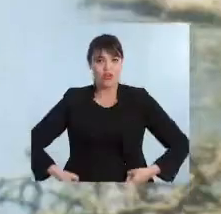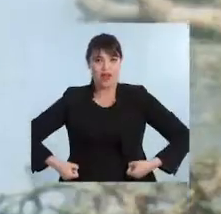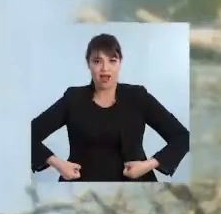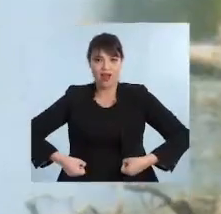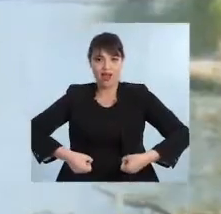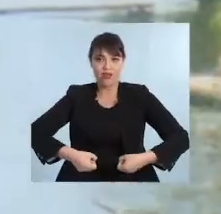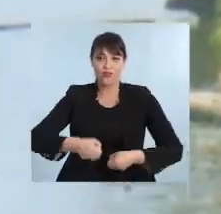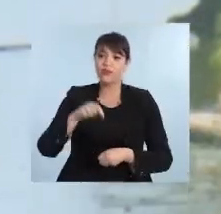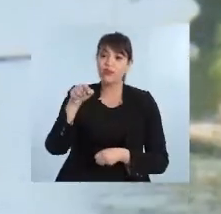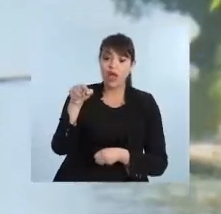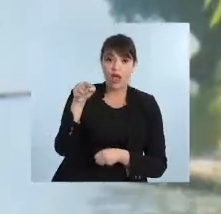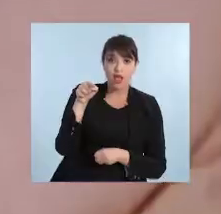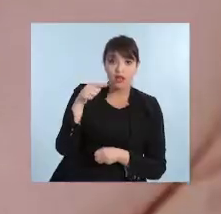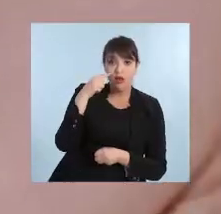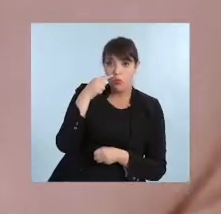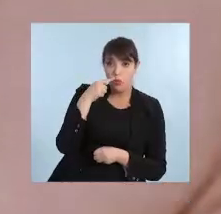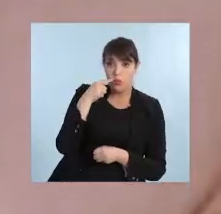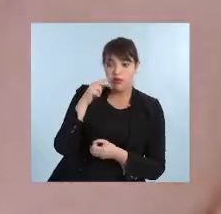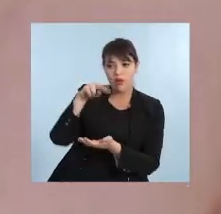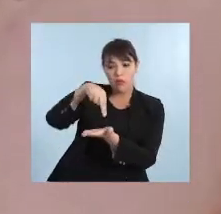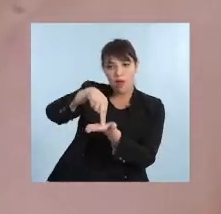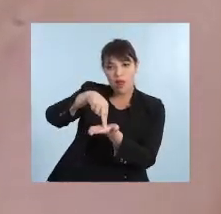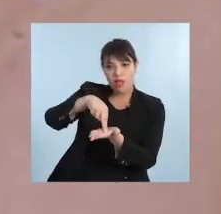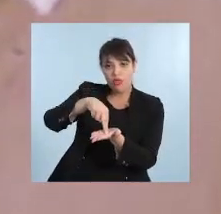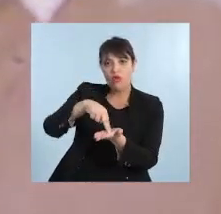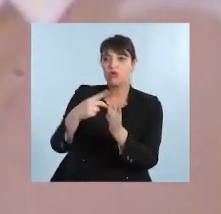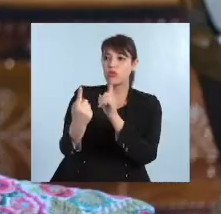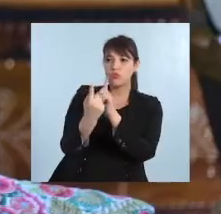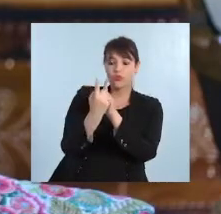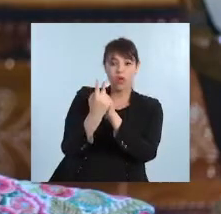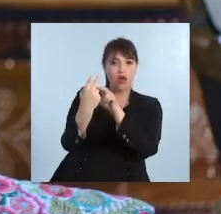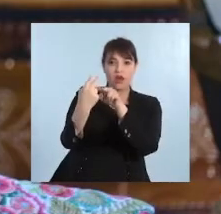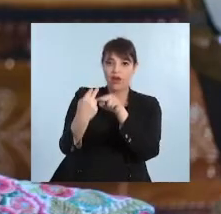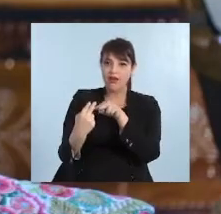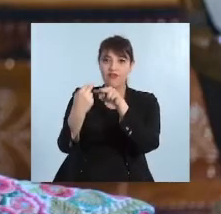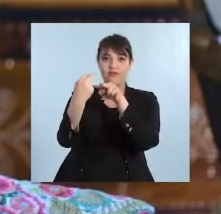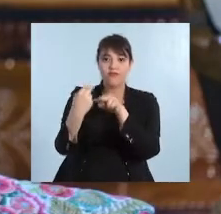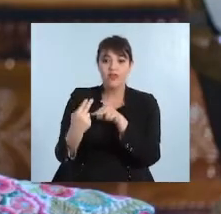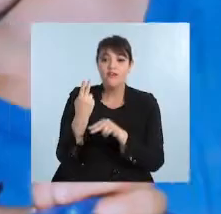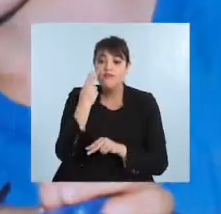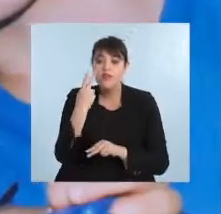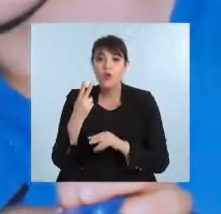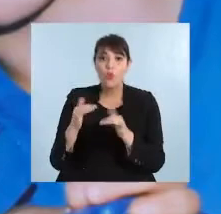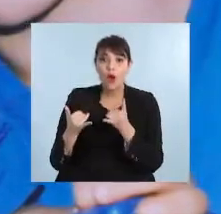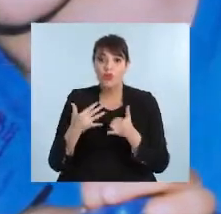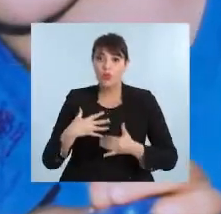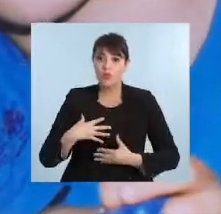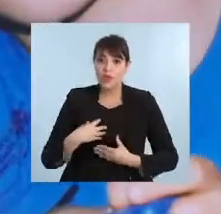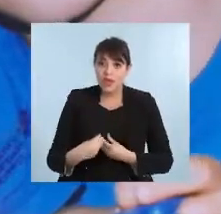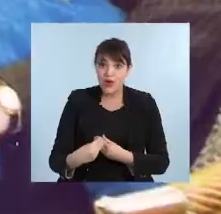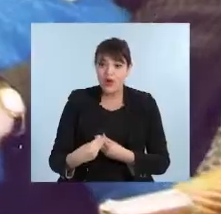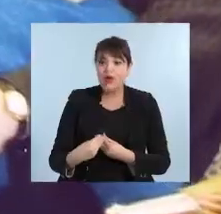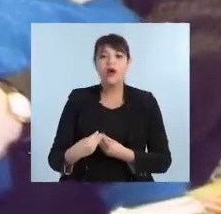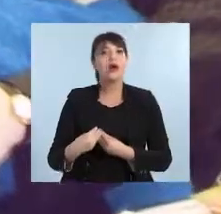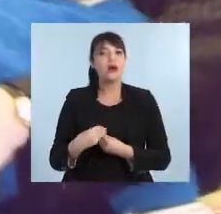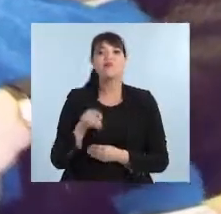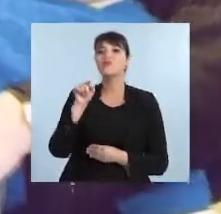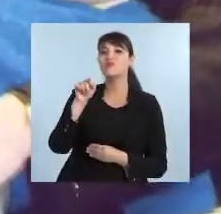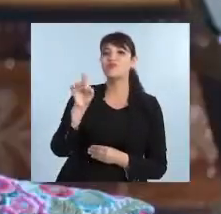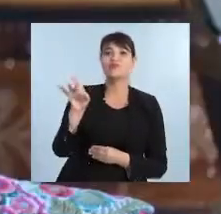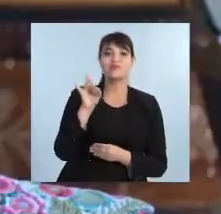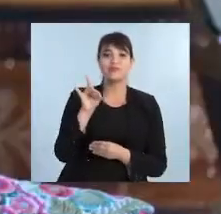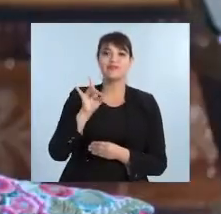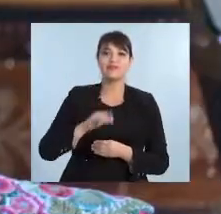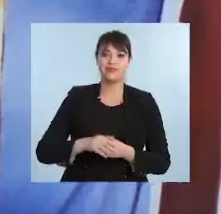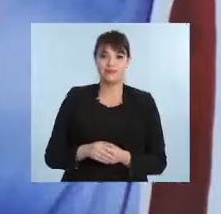Porque había llovido, él estaba parado, nos quedamos mirando así como, oh, lo. Cuando lo vi jugando con mi hijo, dije,